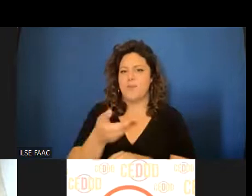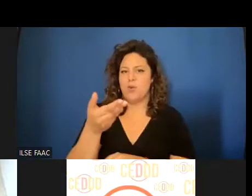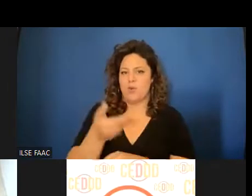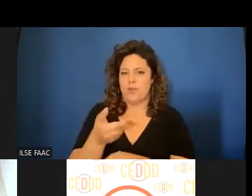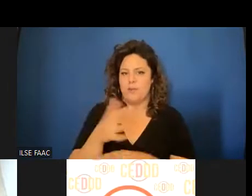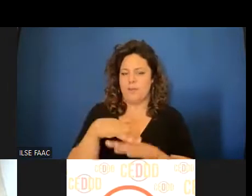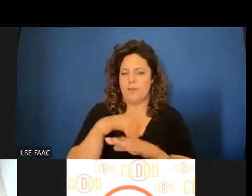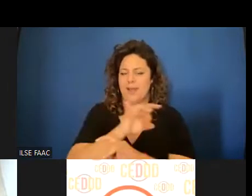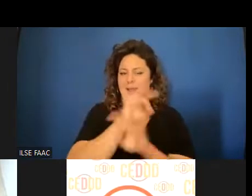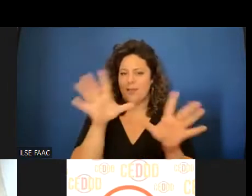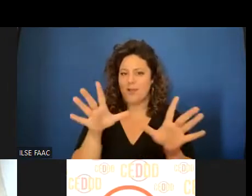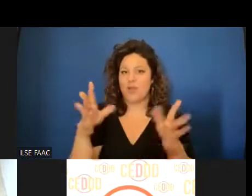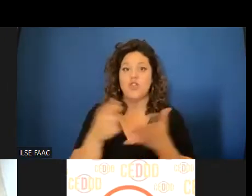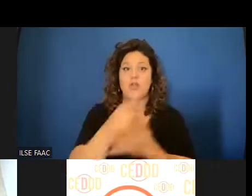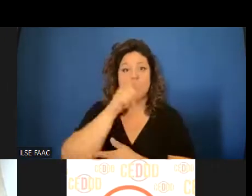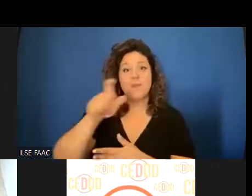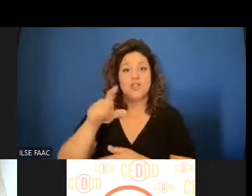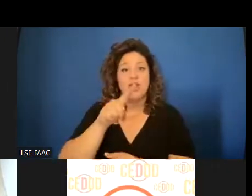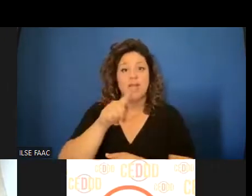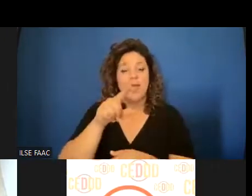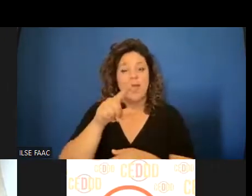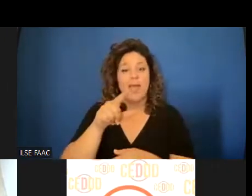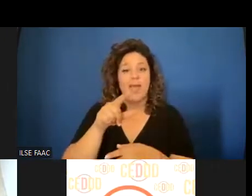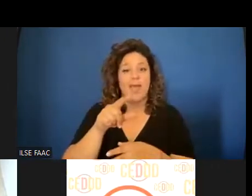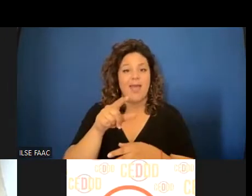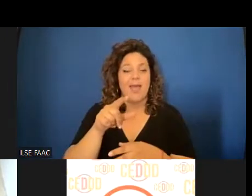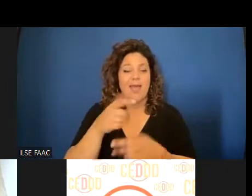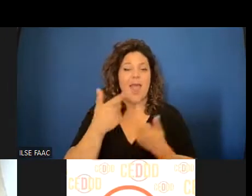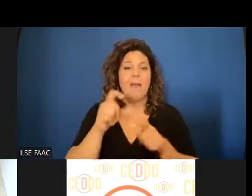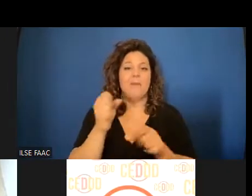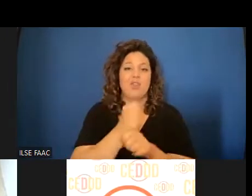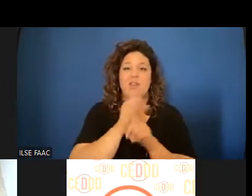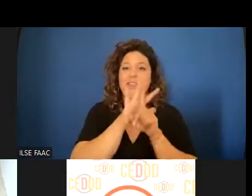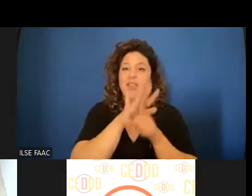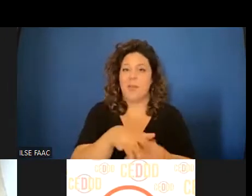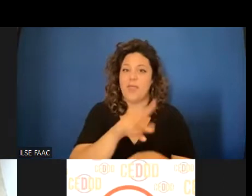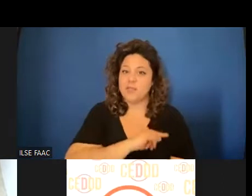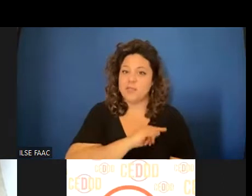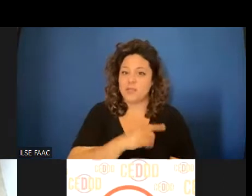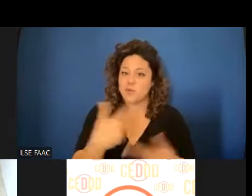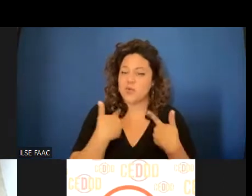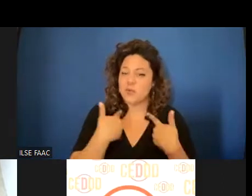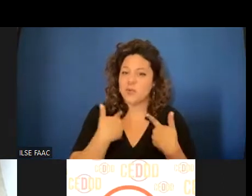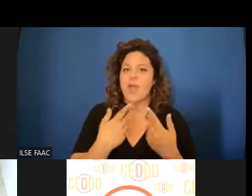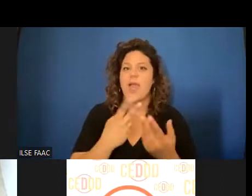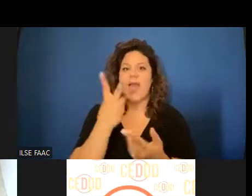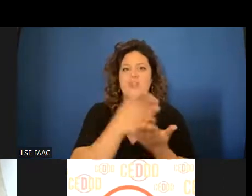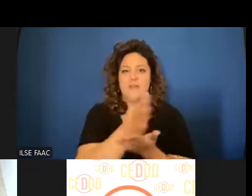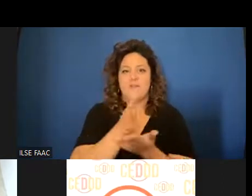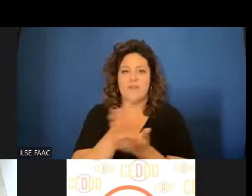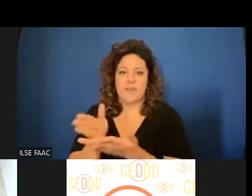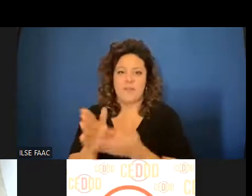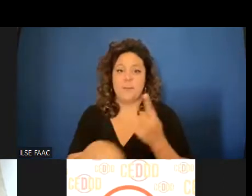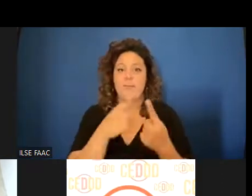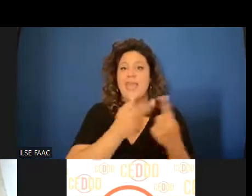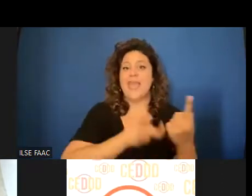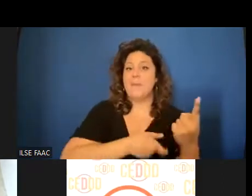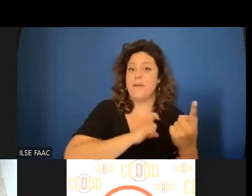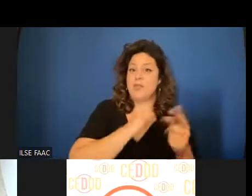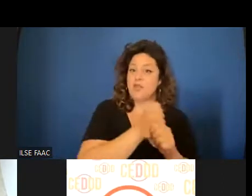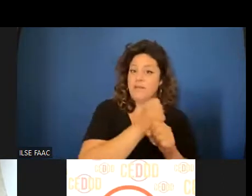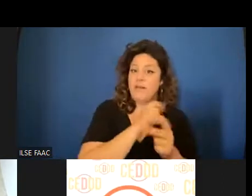tiene que venir, como bien dice José Antonio, por un incremento de la discapacidad, ¿vale? ¿Qué pasa muchas